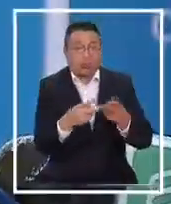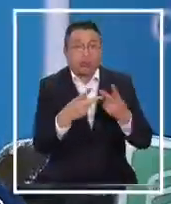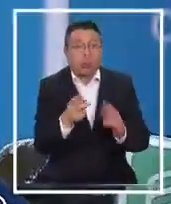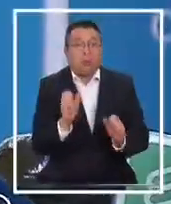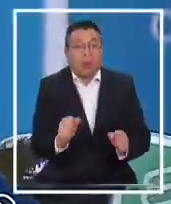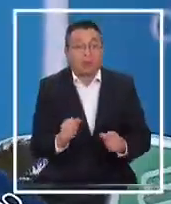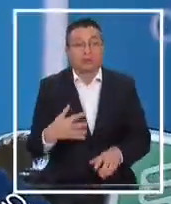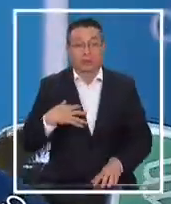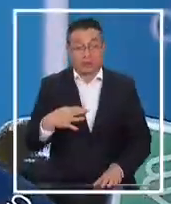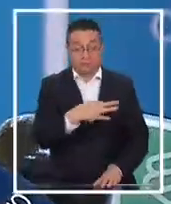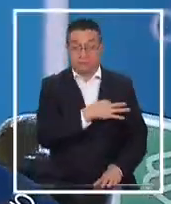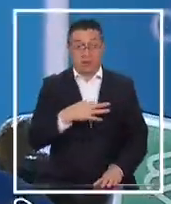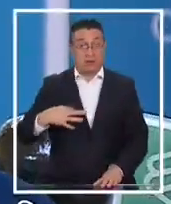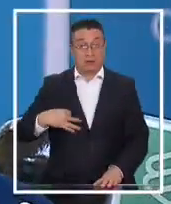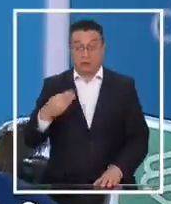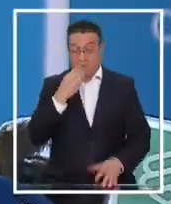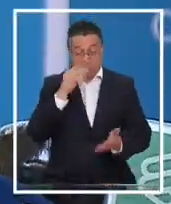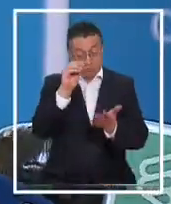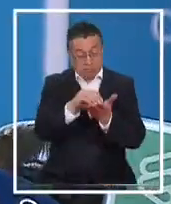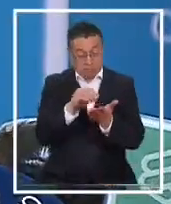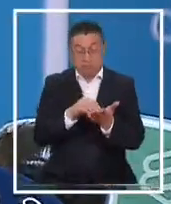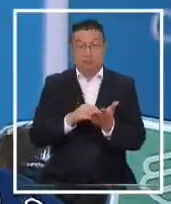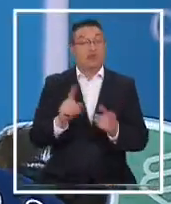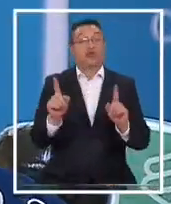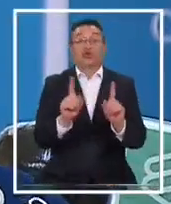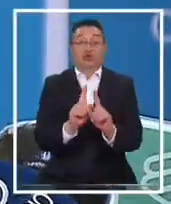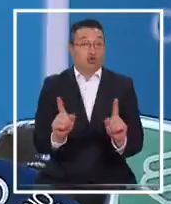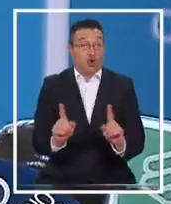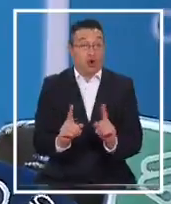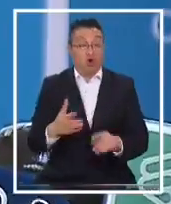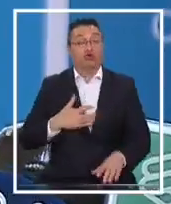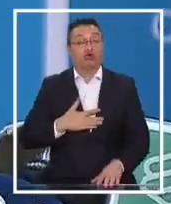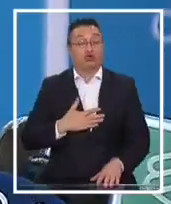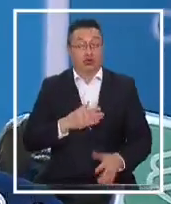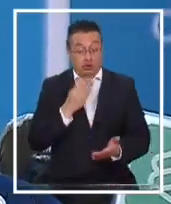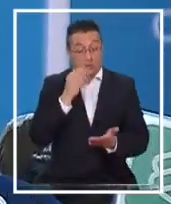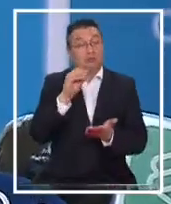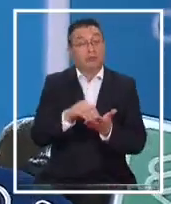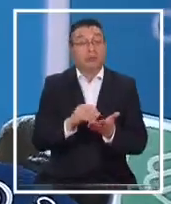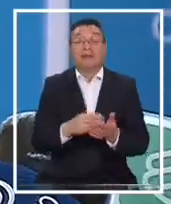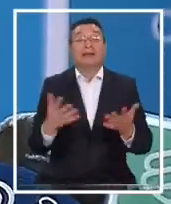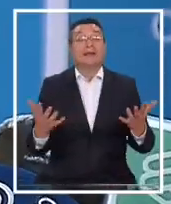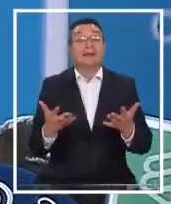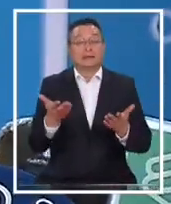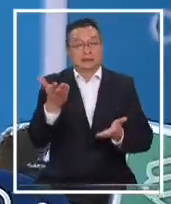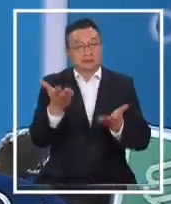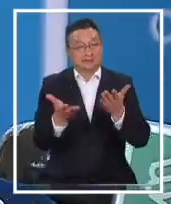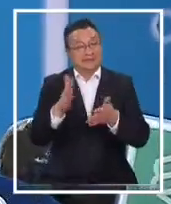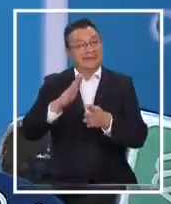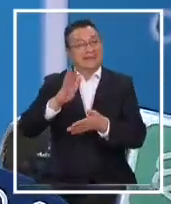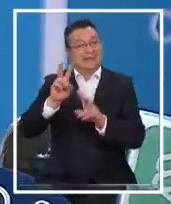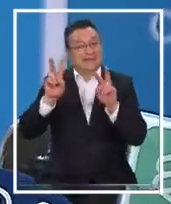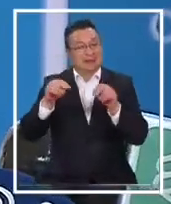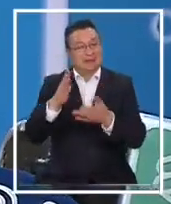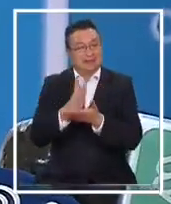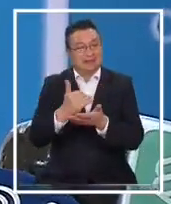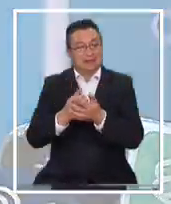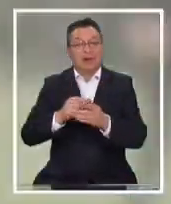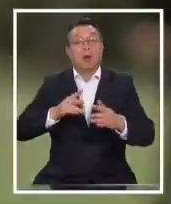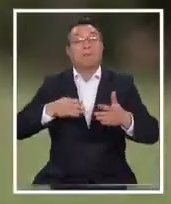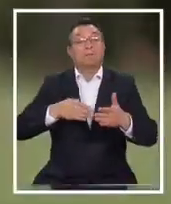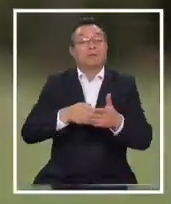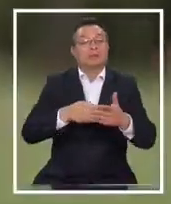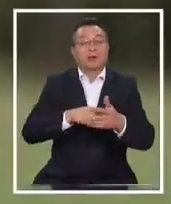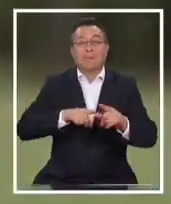Ministerio de Salud no hemos definido los bienes esenciales. Lo que nosotros hemos definido del punto de vista de medidas sanitarias, de restricción de